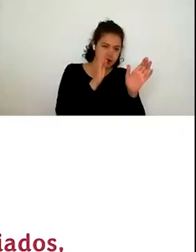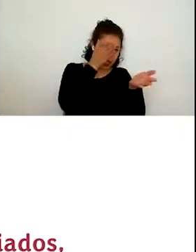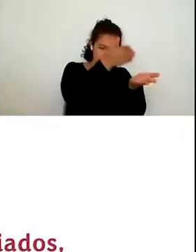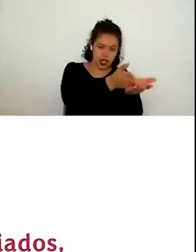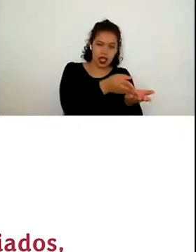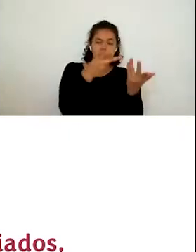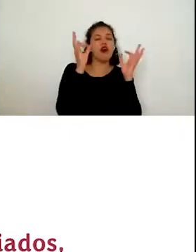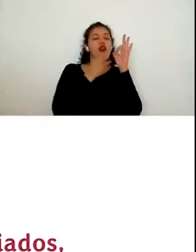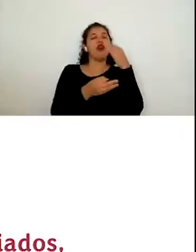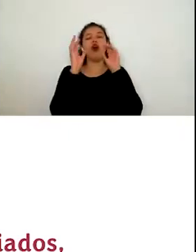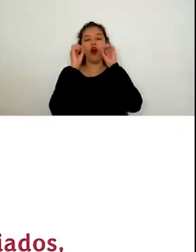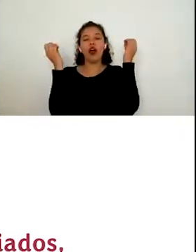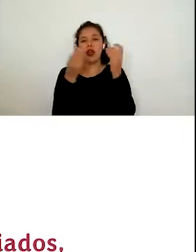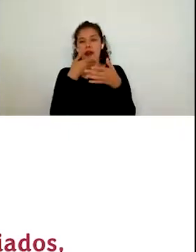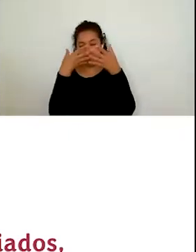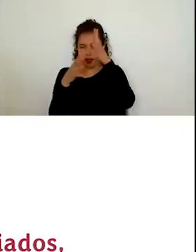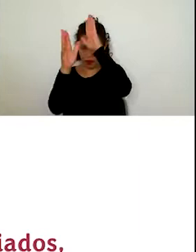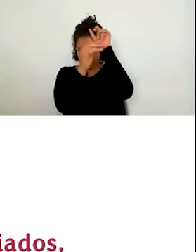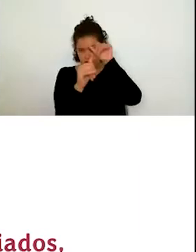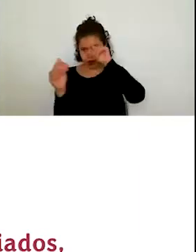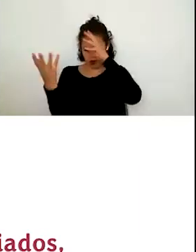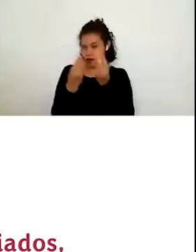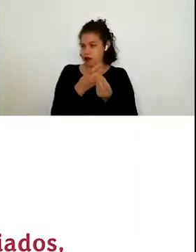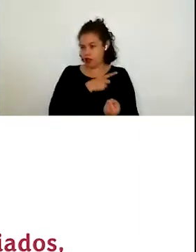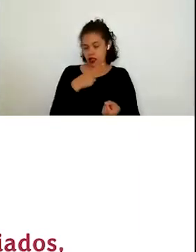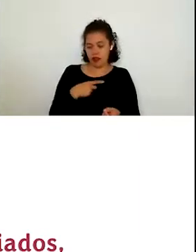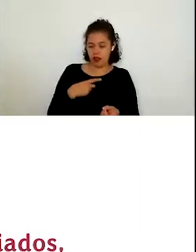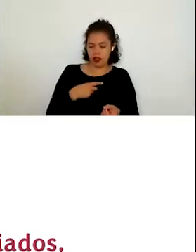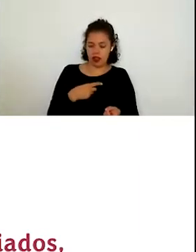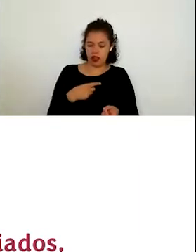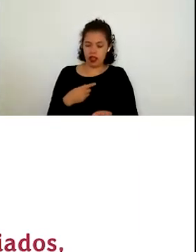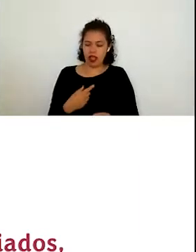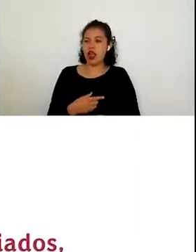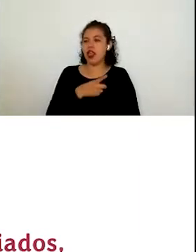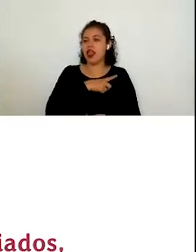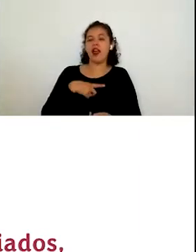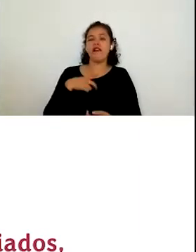conjunto, tienen que ser por unanimidad o mayoría